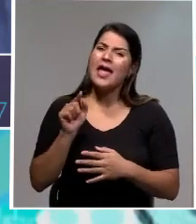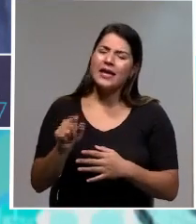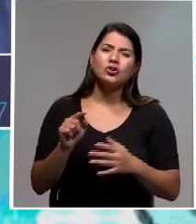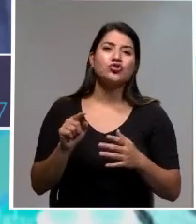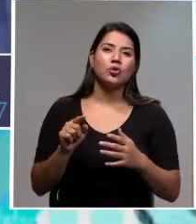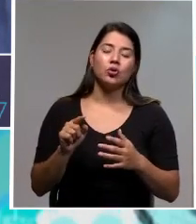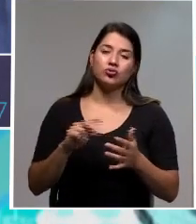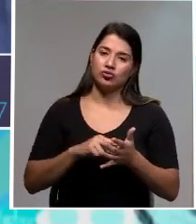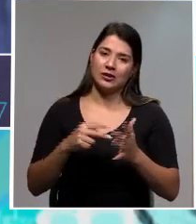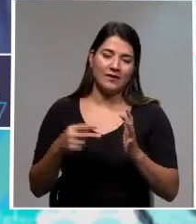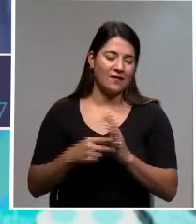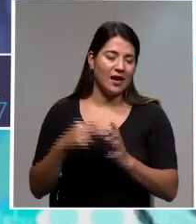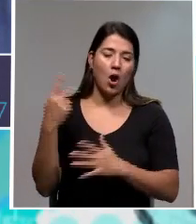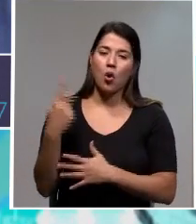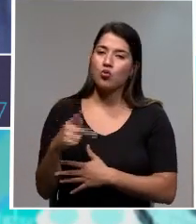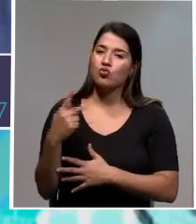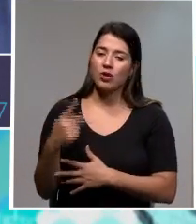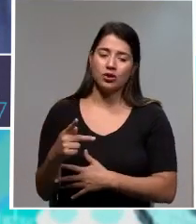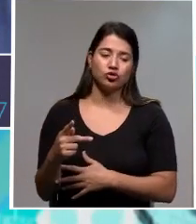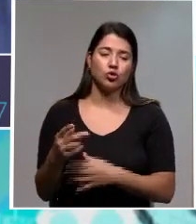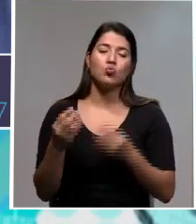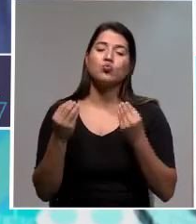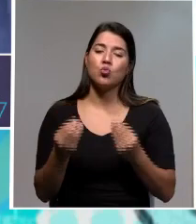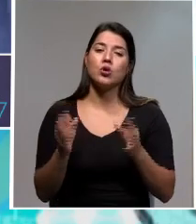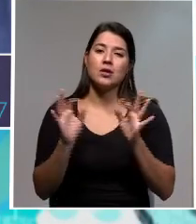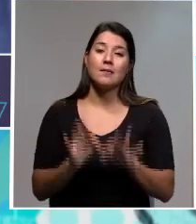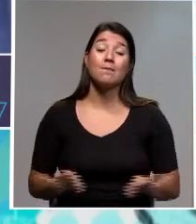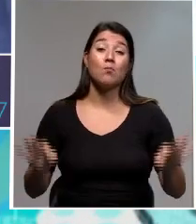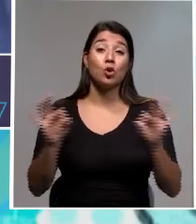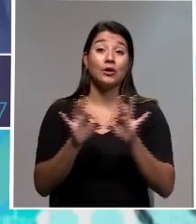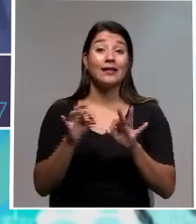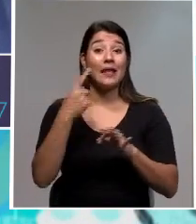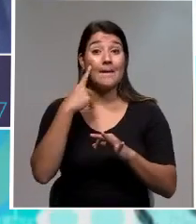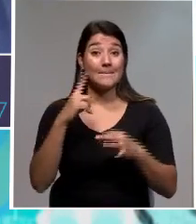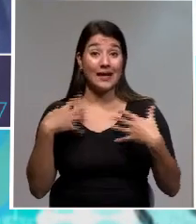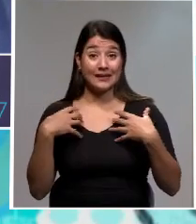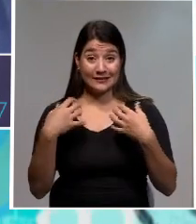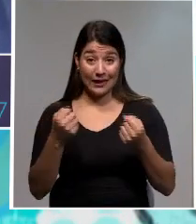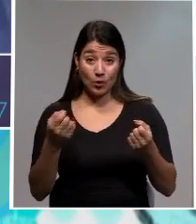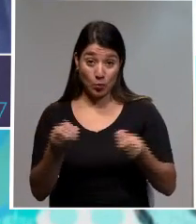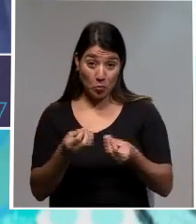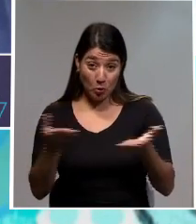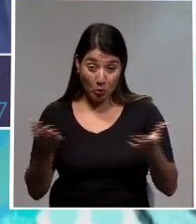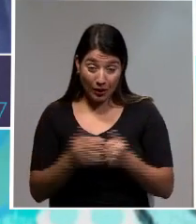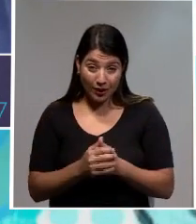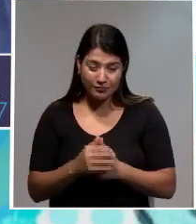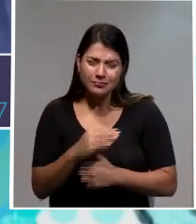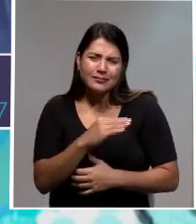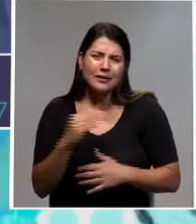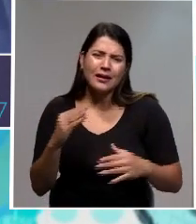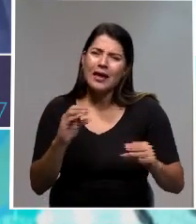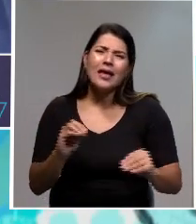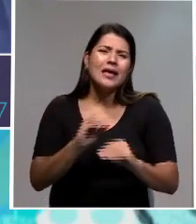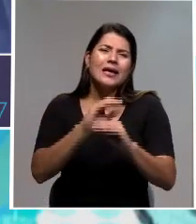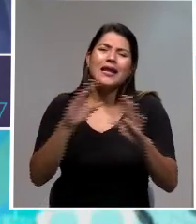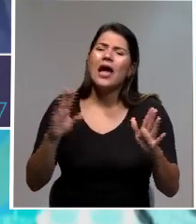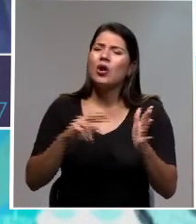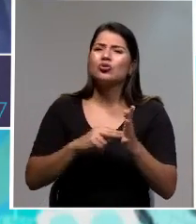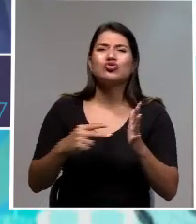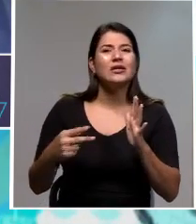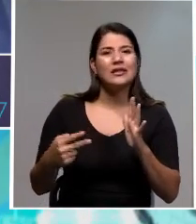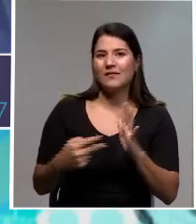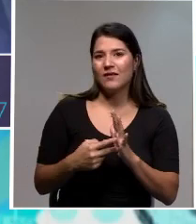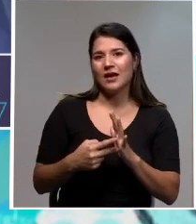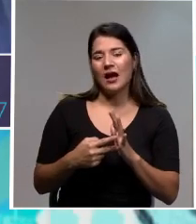una amenaza importante para la salud pública y obviamente genera una crisis sanitaria a